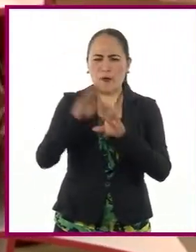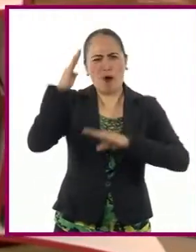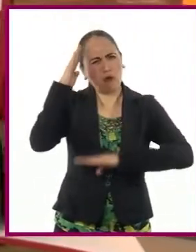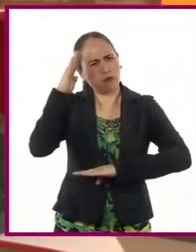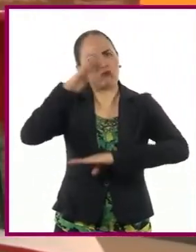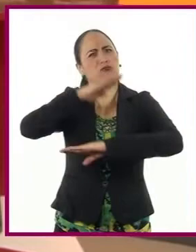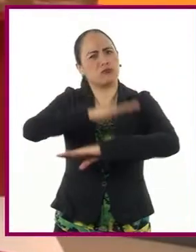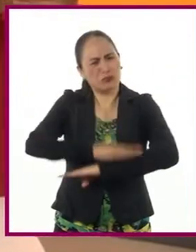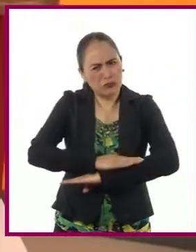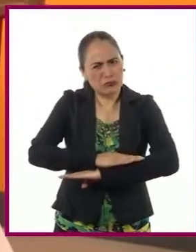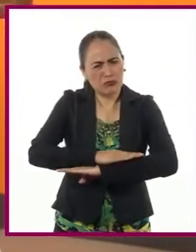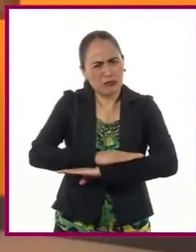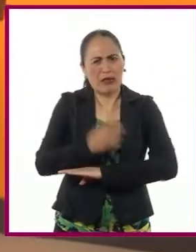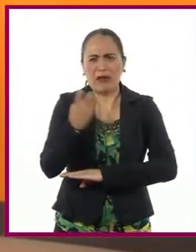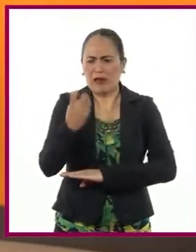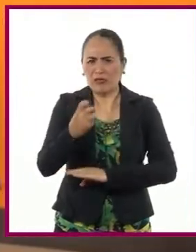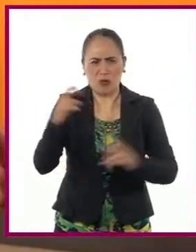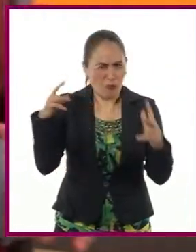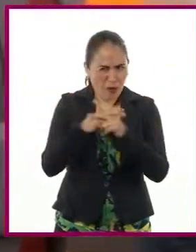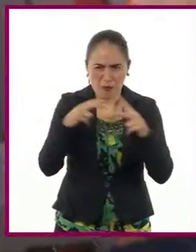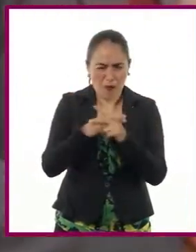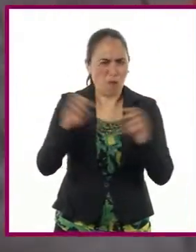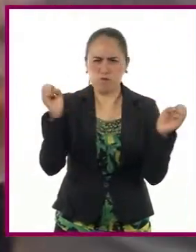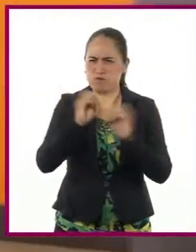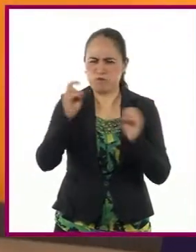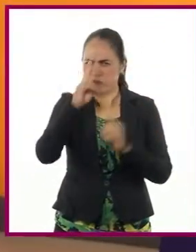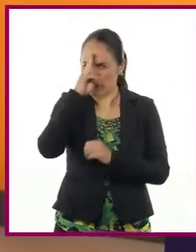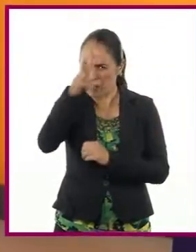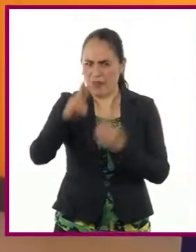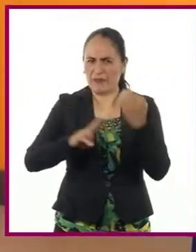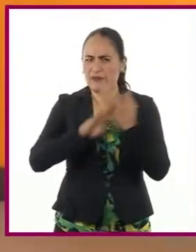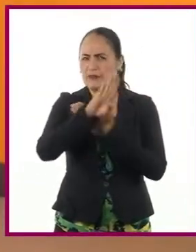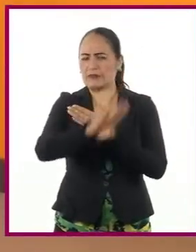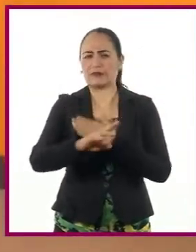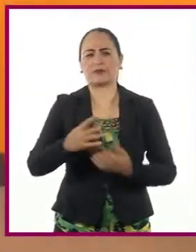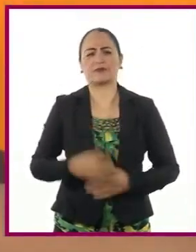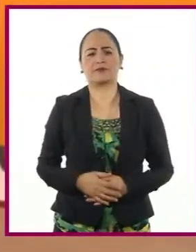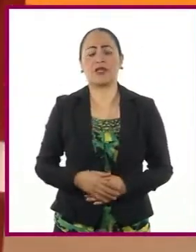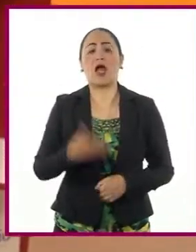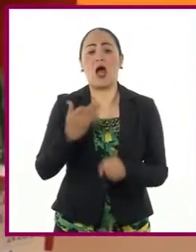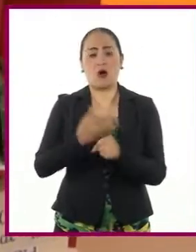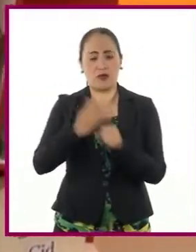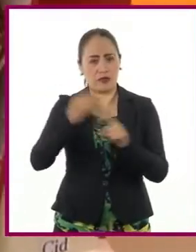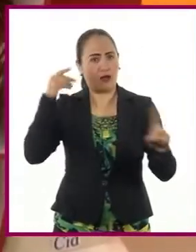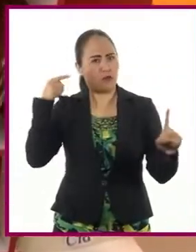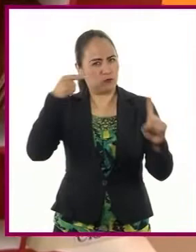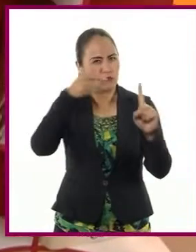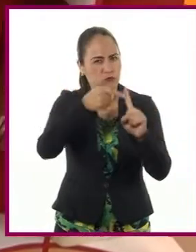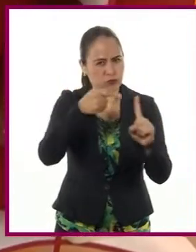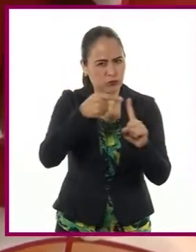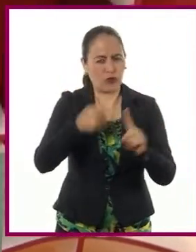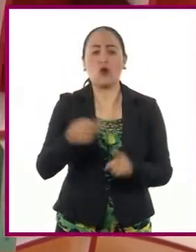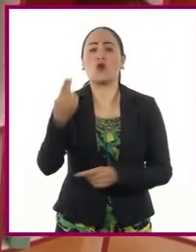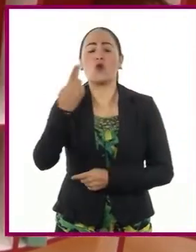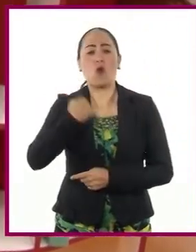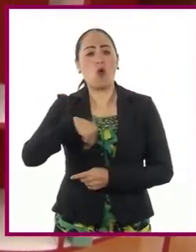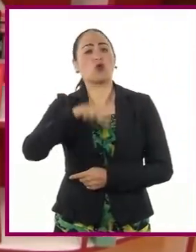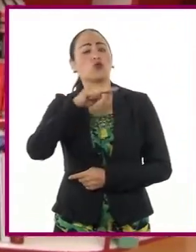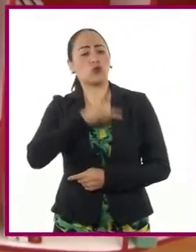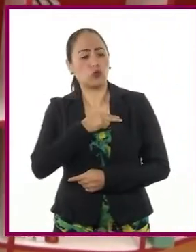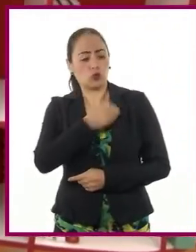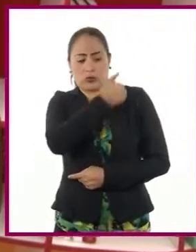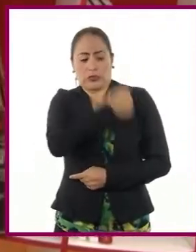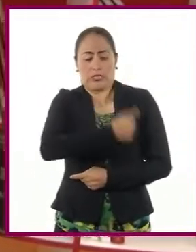involucradas hacerles frente sin violencia. En ello nos centraremos en esta sesión, en cómo desde nuestro actuar como